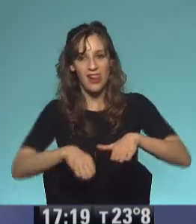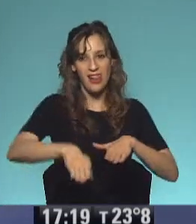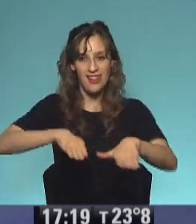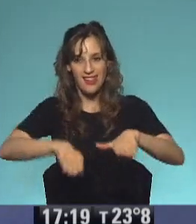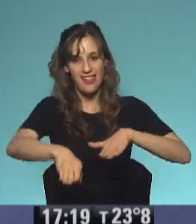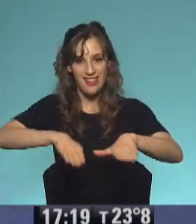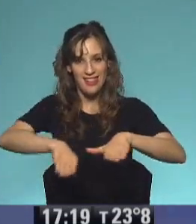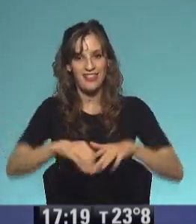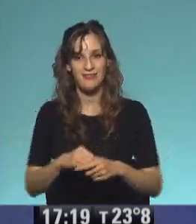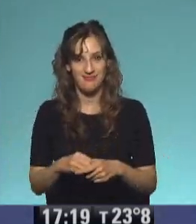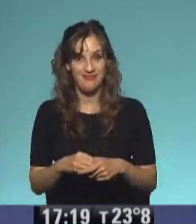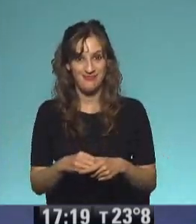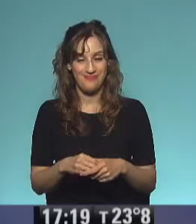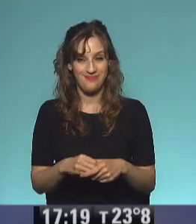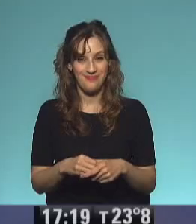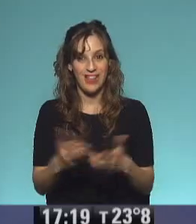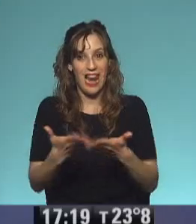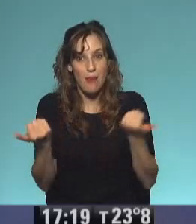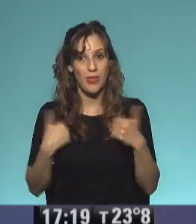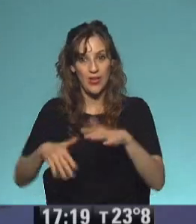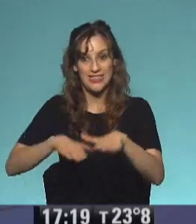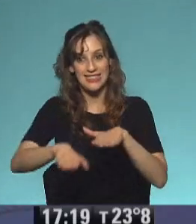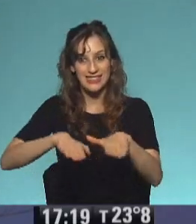volveré! No tengo números.